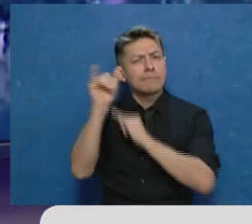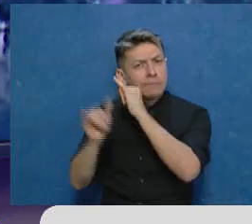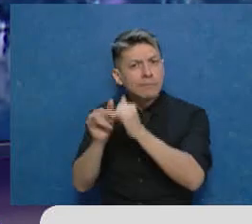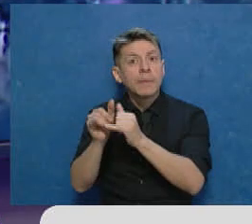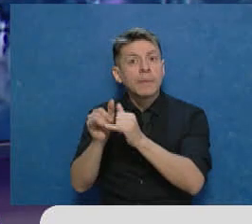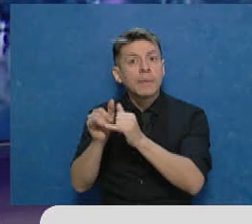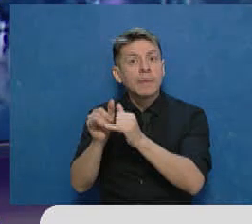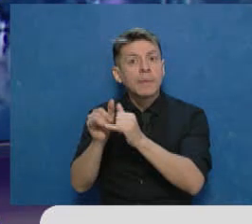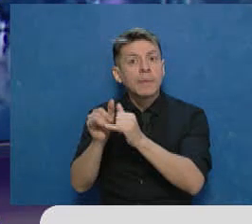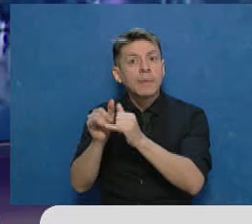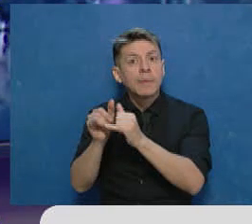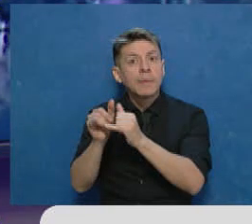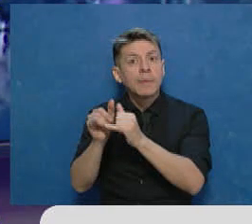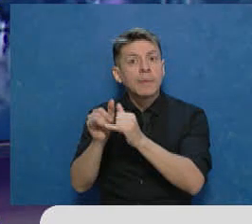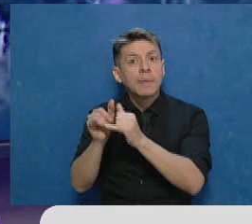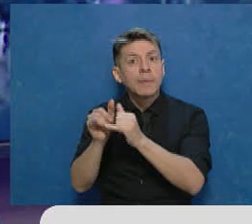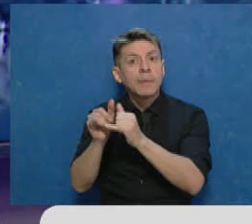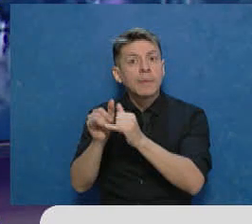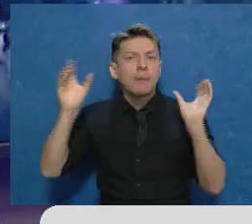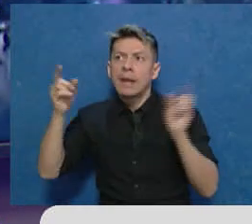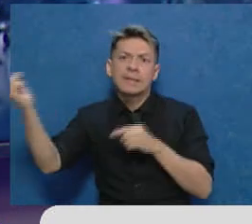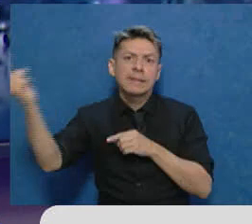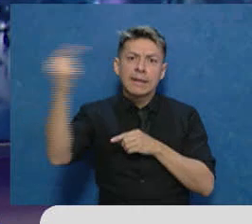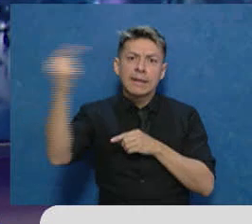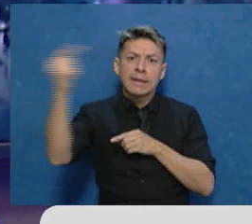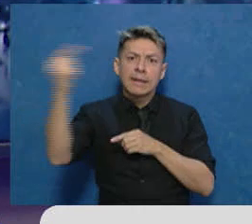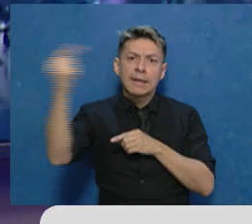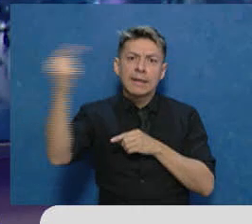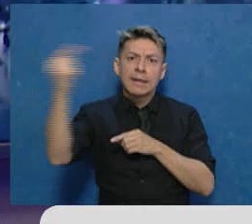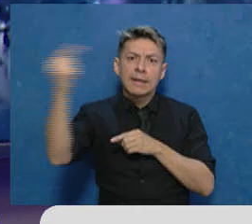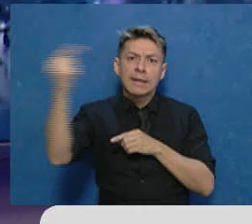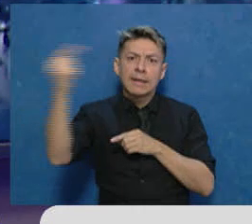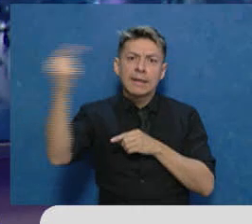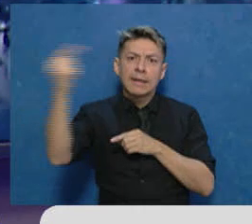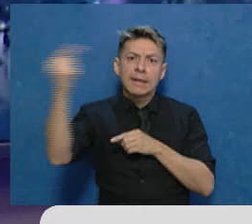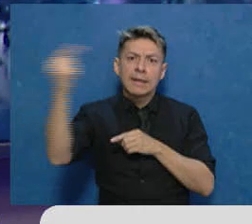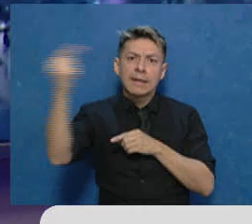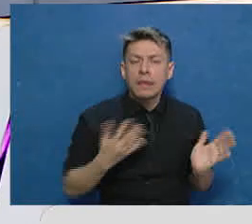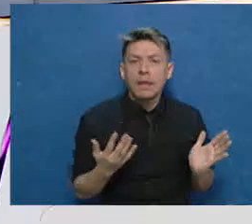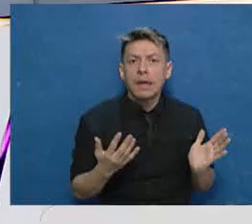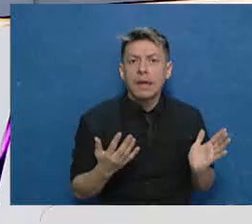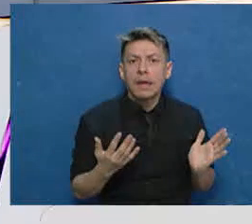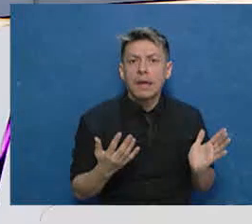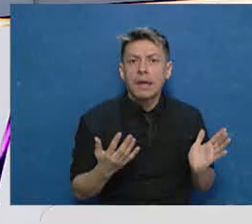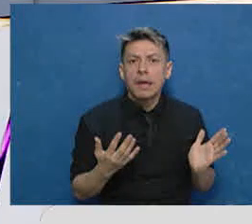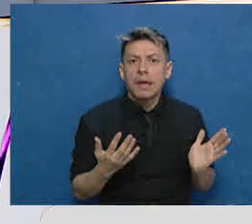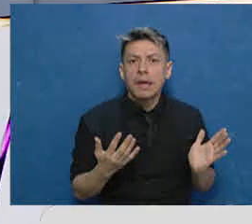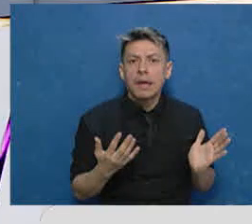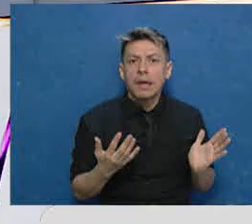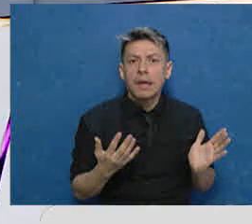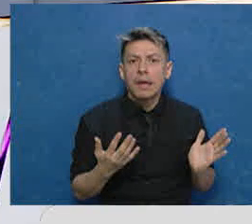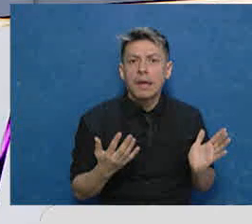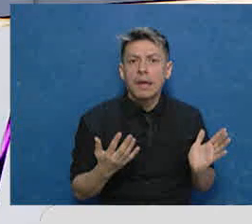asistir rápidamente algún servicio de emergencia al lugar y por allí salvarle la vida a alguien que ha quedado lesionado